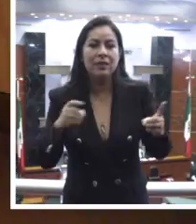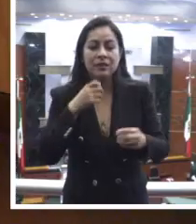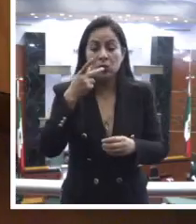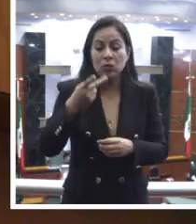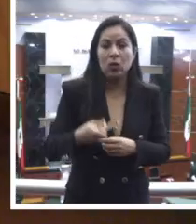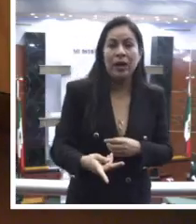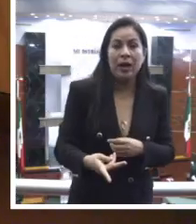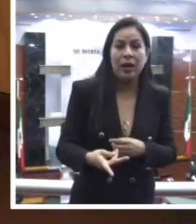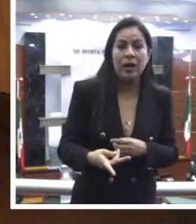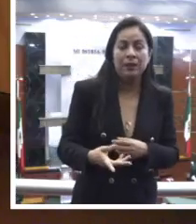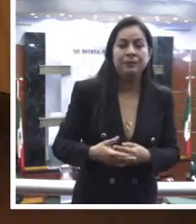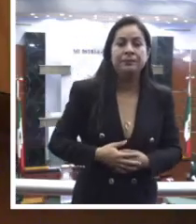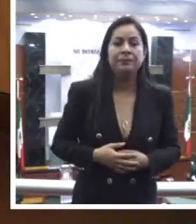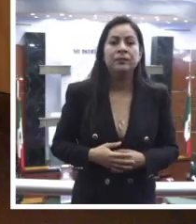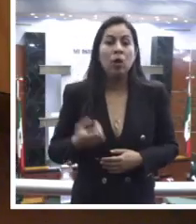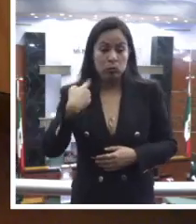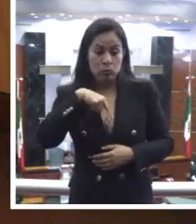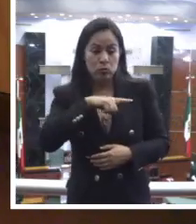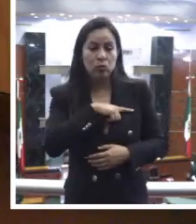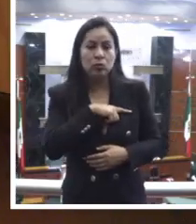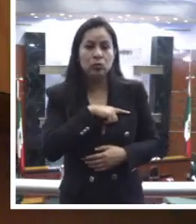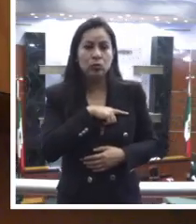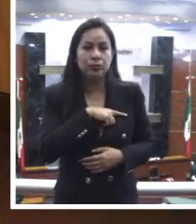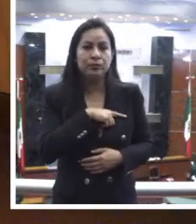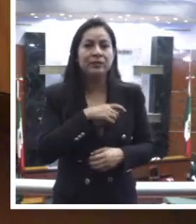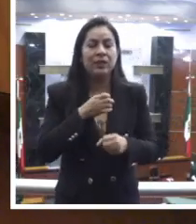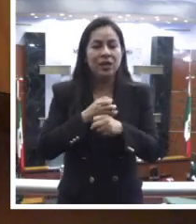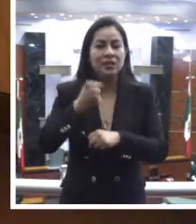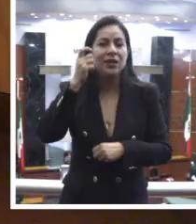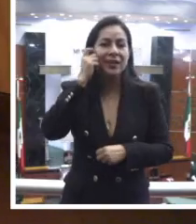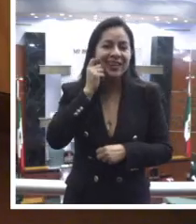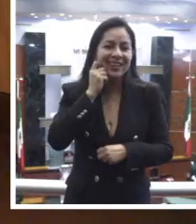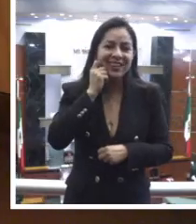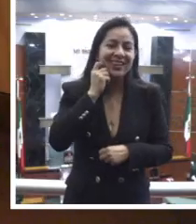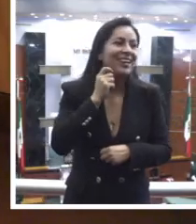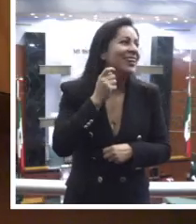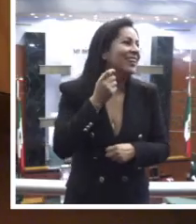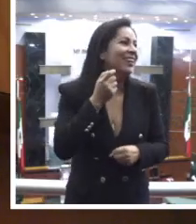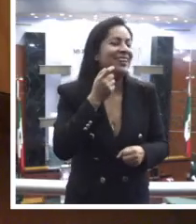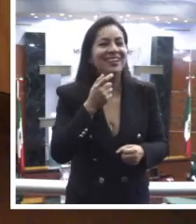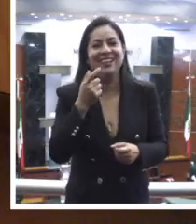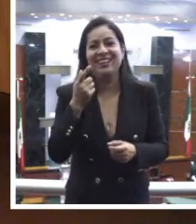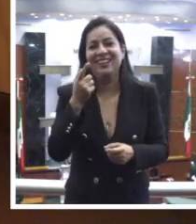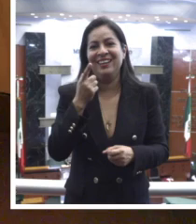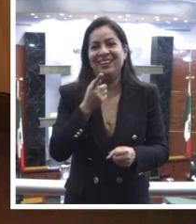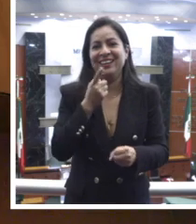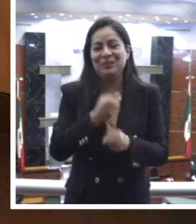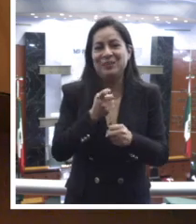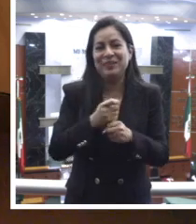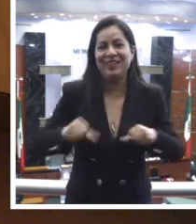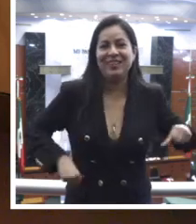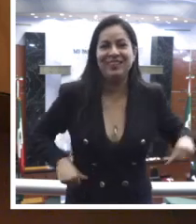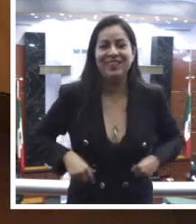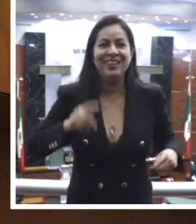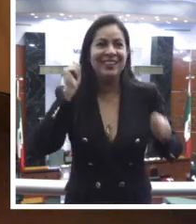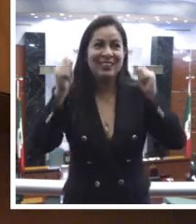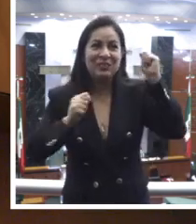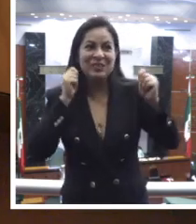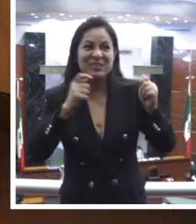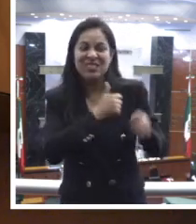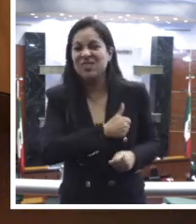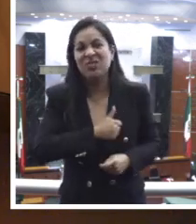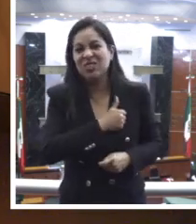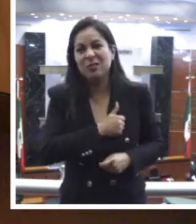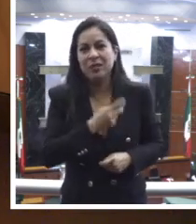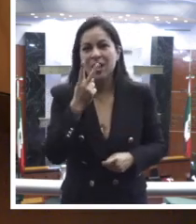local. Nosotros, en el estado de Guerrero, nuestra mayor actividad es el turismo. Y desafortunadamente,